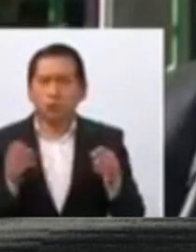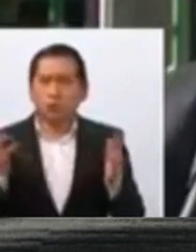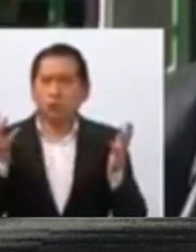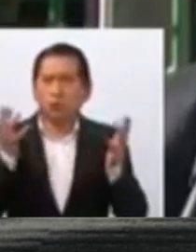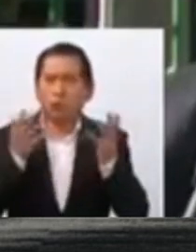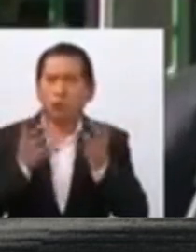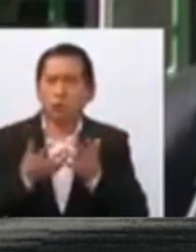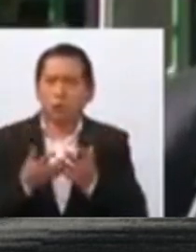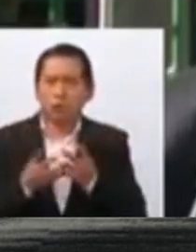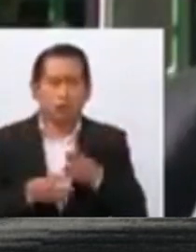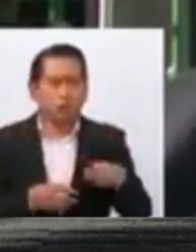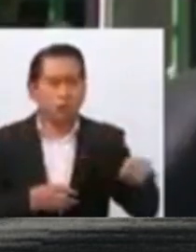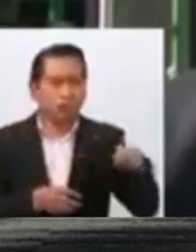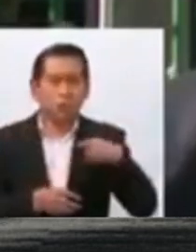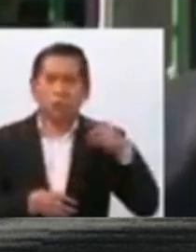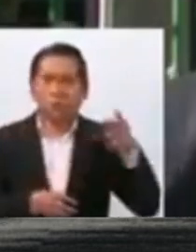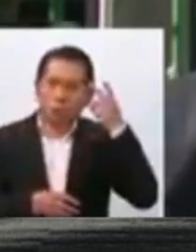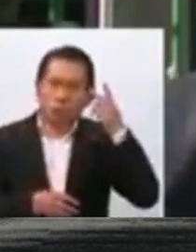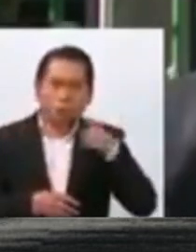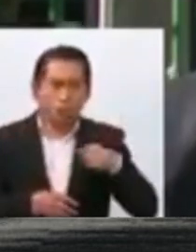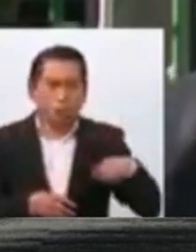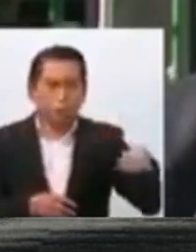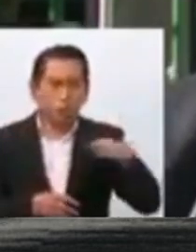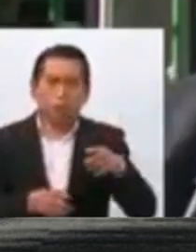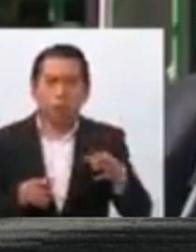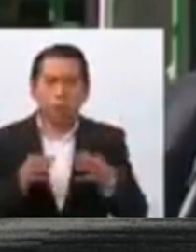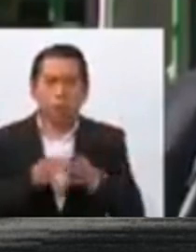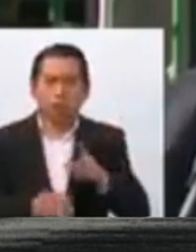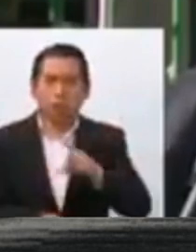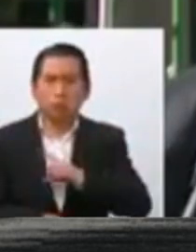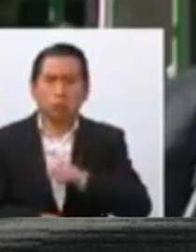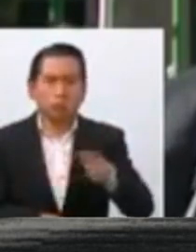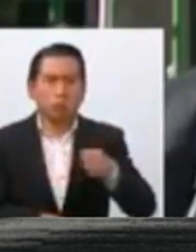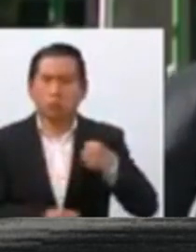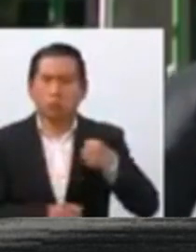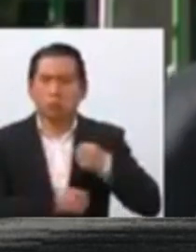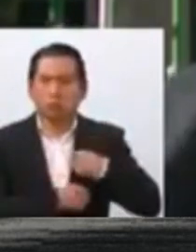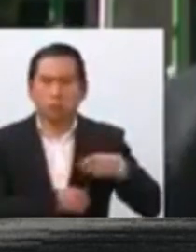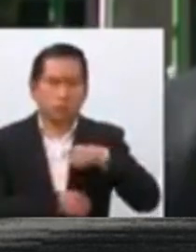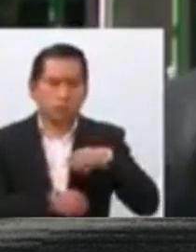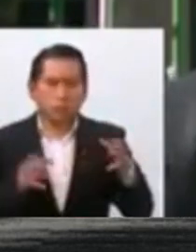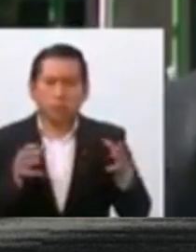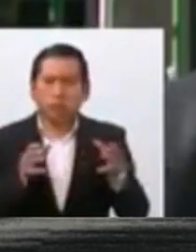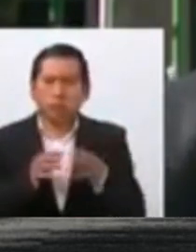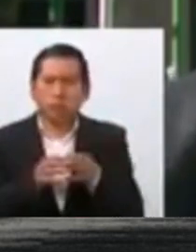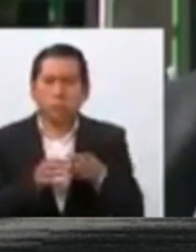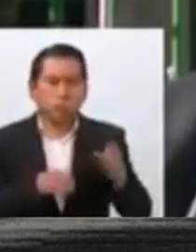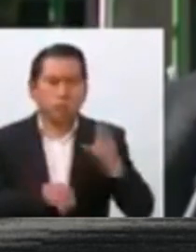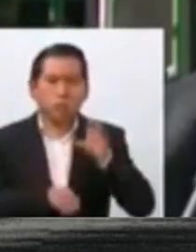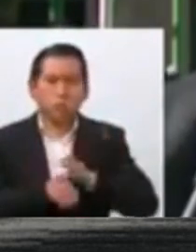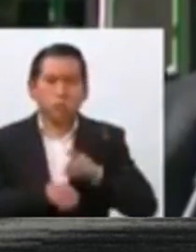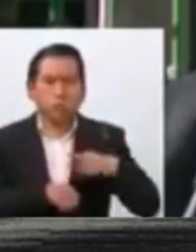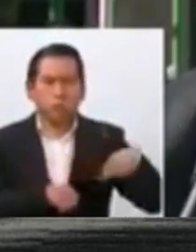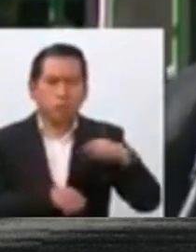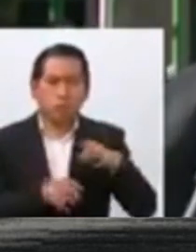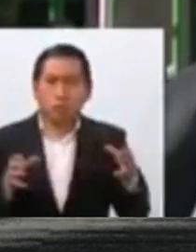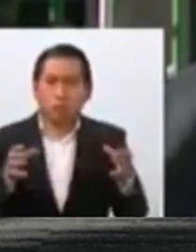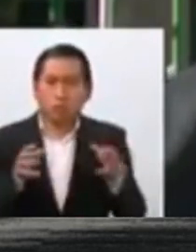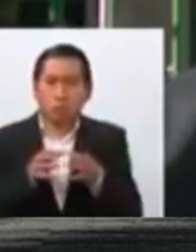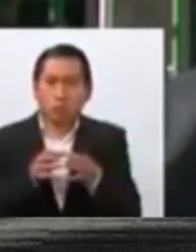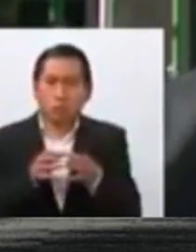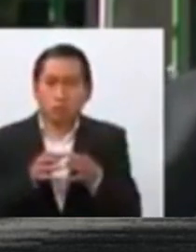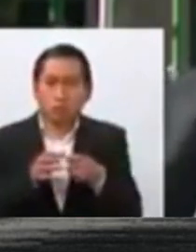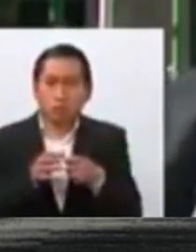coordinación entre instancias políticas, instancias policiales y militares e instancias cívicas que permitieron